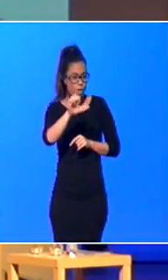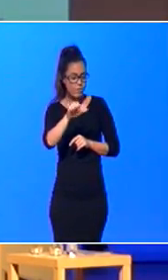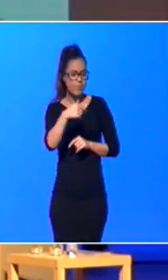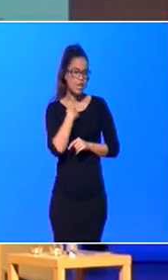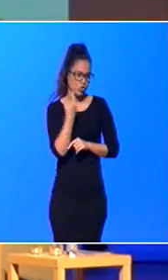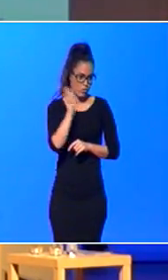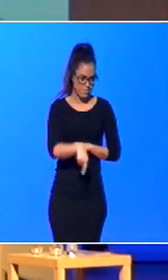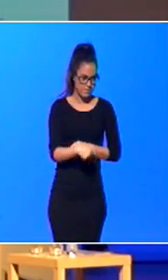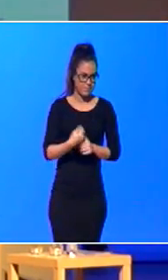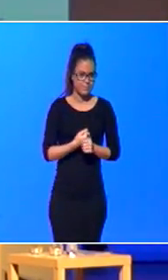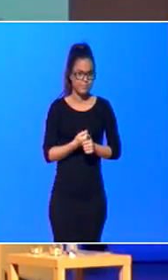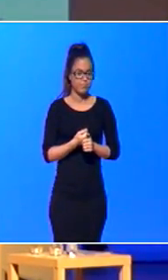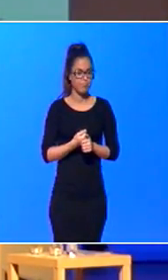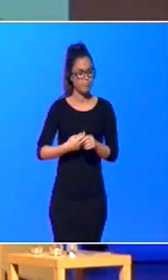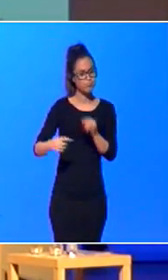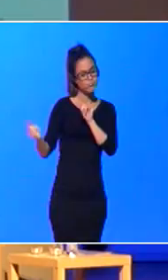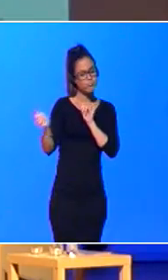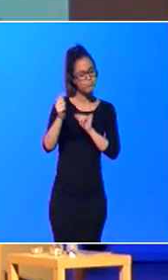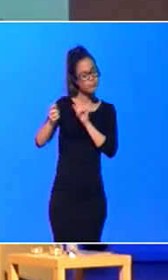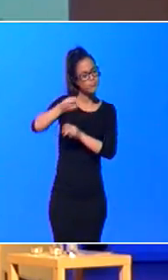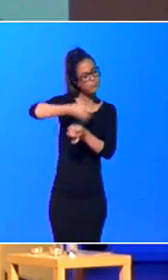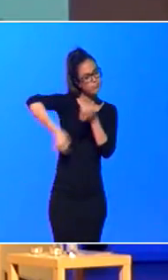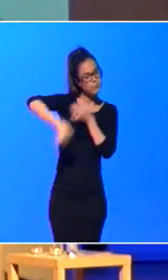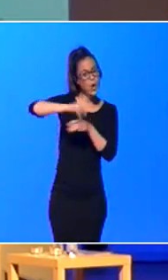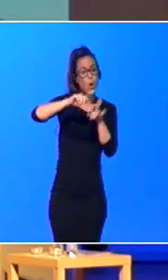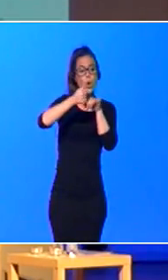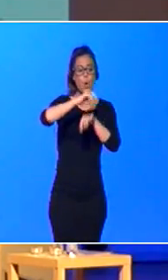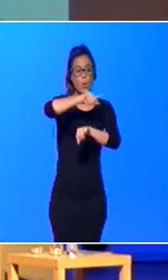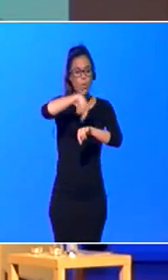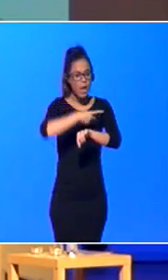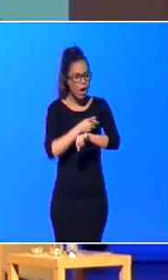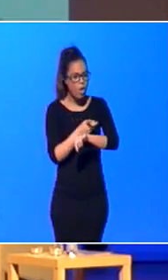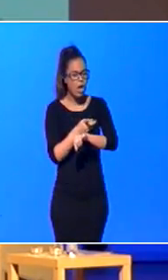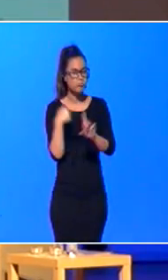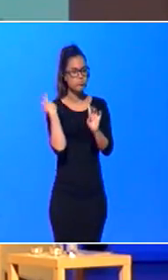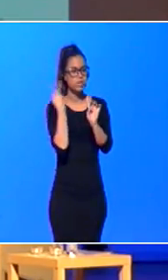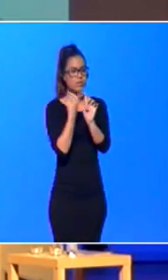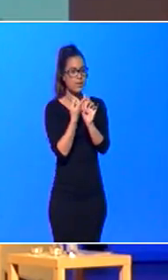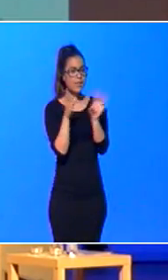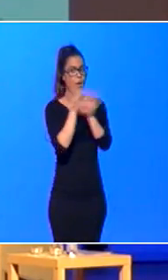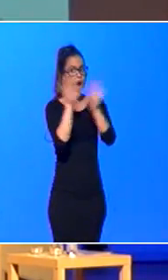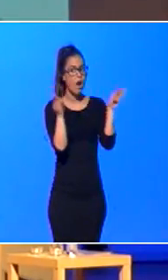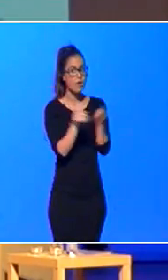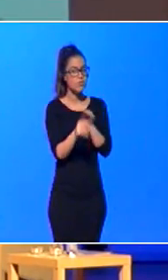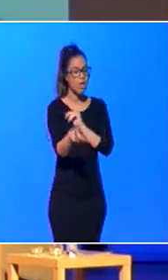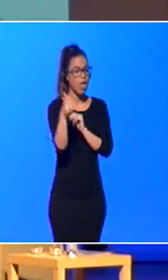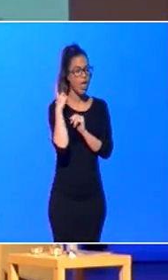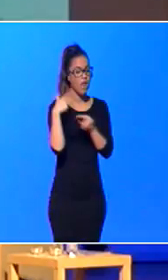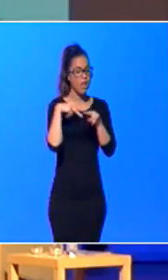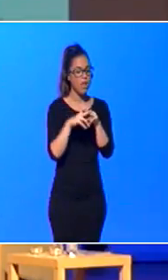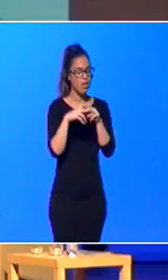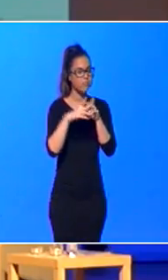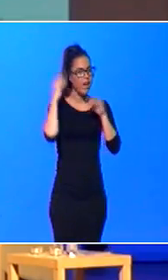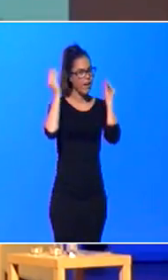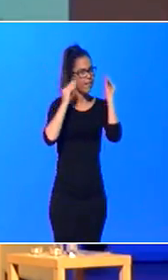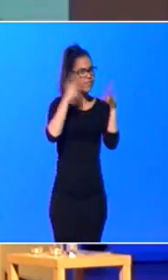también compartiendo con ellos. Y luego una horita para hablar de los resúmenes de los talleres, salieron muchas reflexiones, muchas